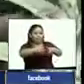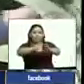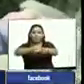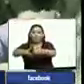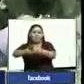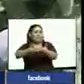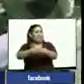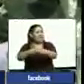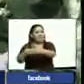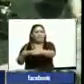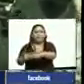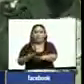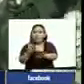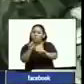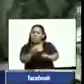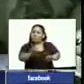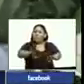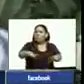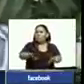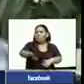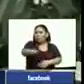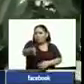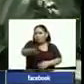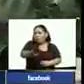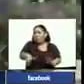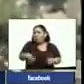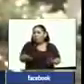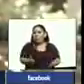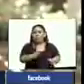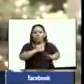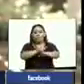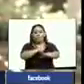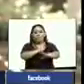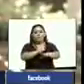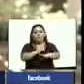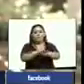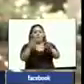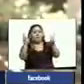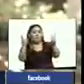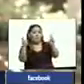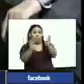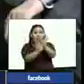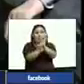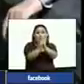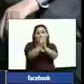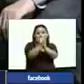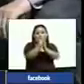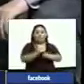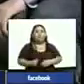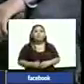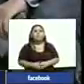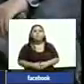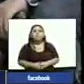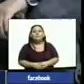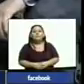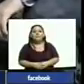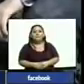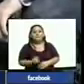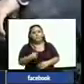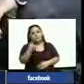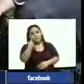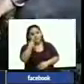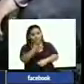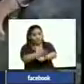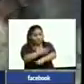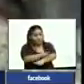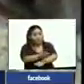todas ellas se pueden utilizar para prevenir el tema del cáncer ante todo lo